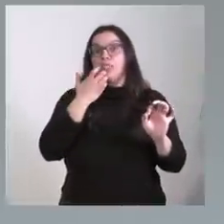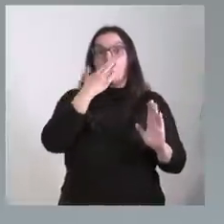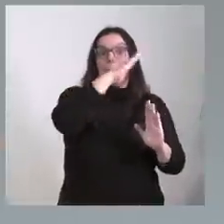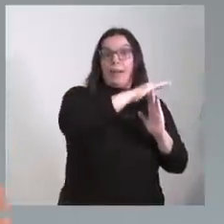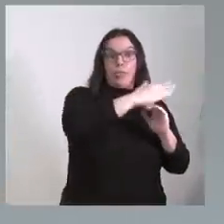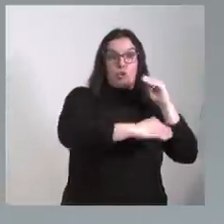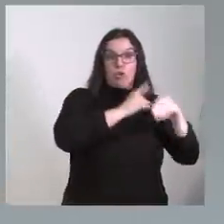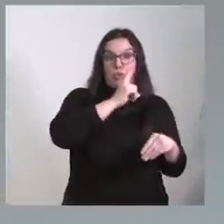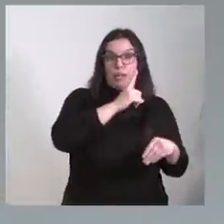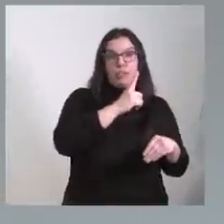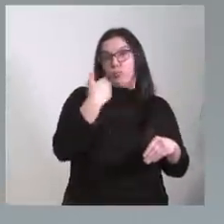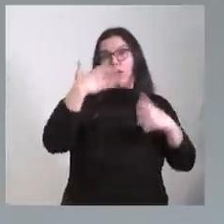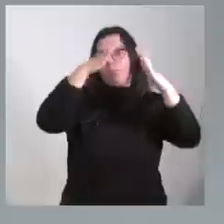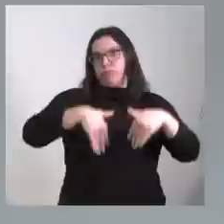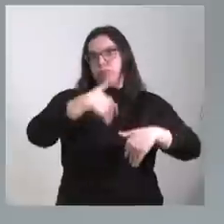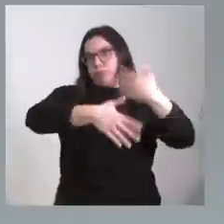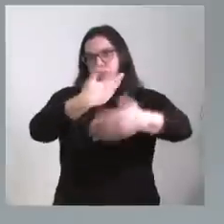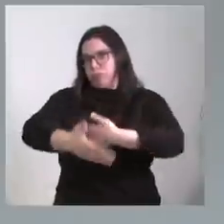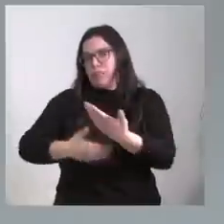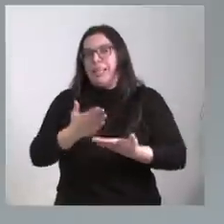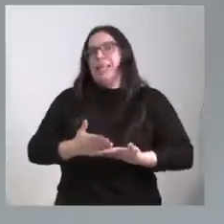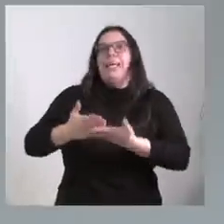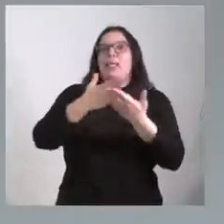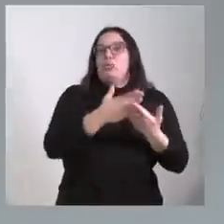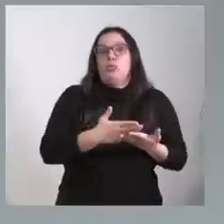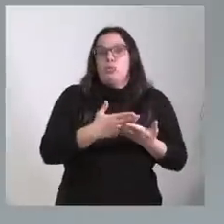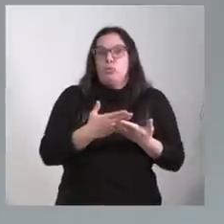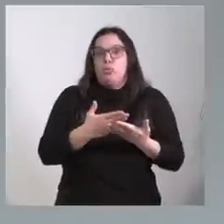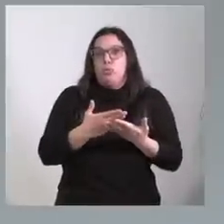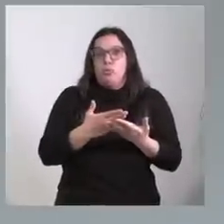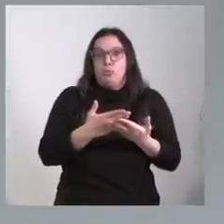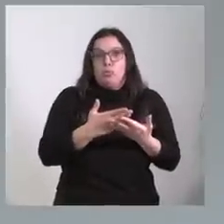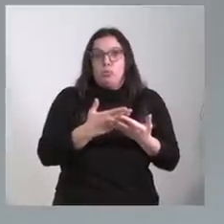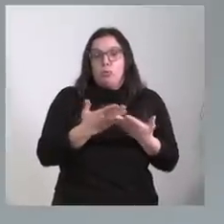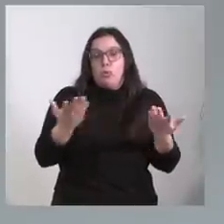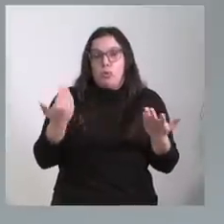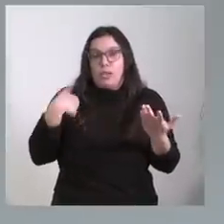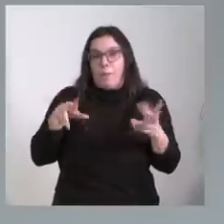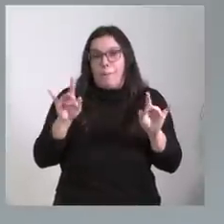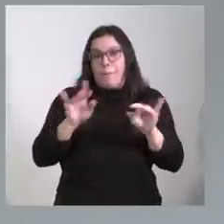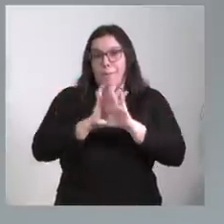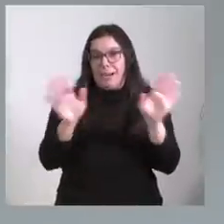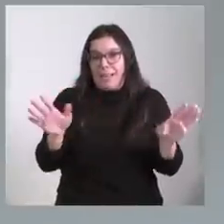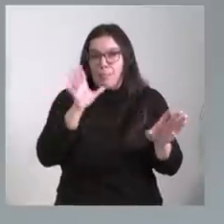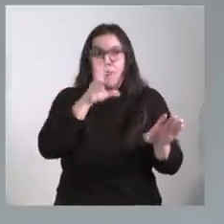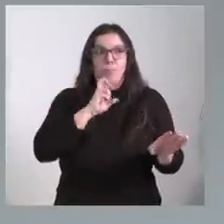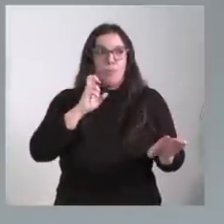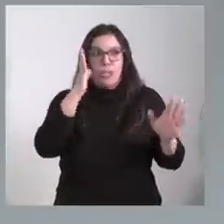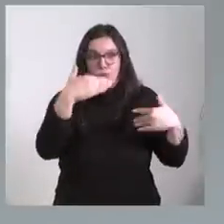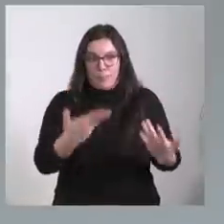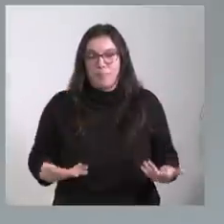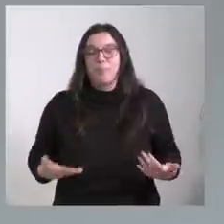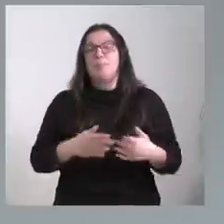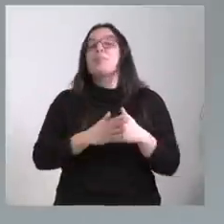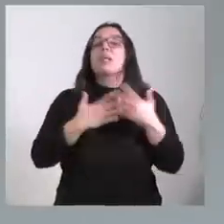para el estudio se hubieran derribado las torres y si el estudio hubiera concluido la necesidad de iniciar el expediente pues ya no habría bien a proteger como